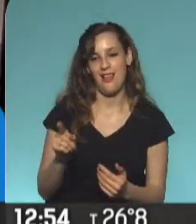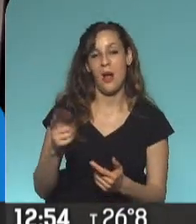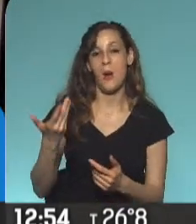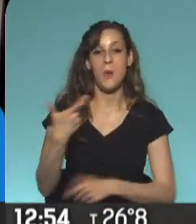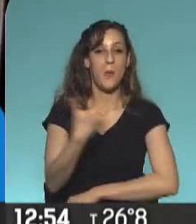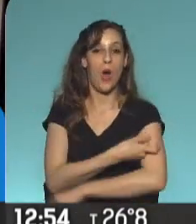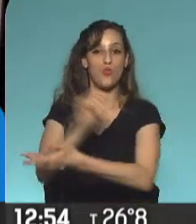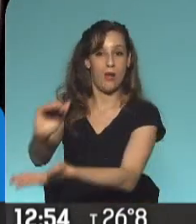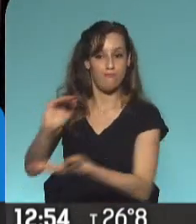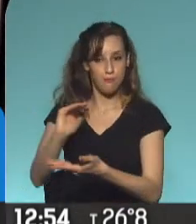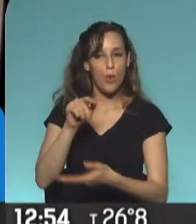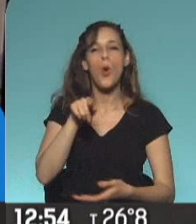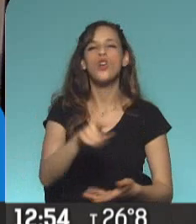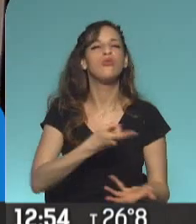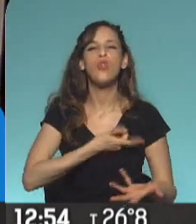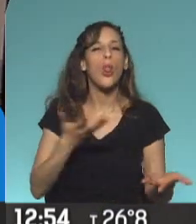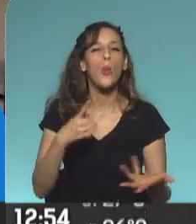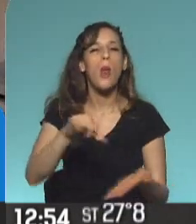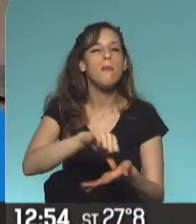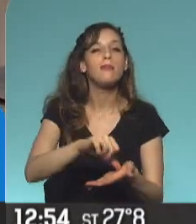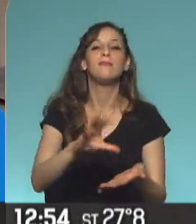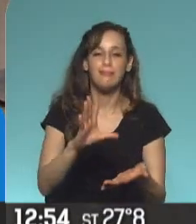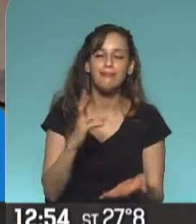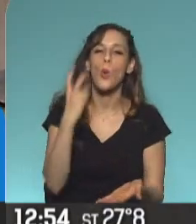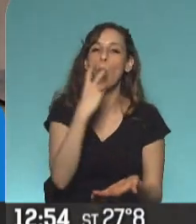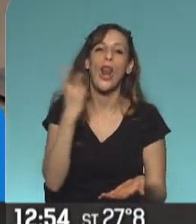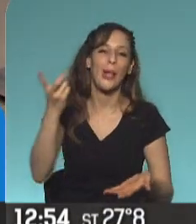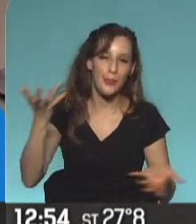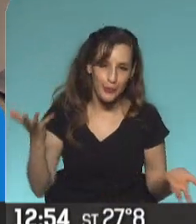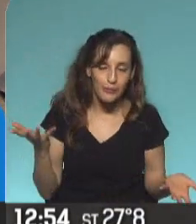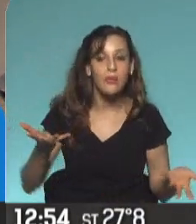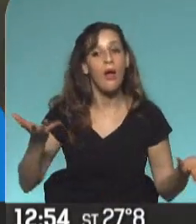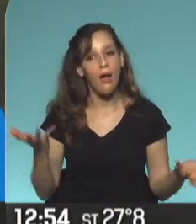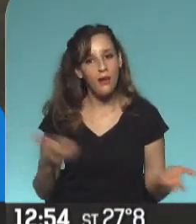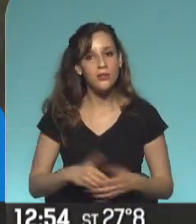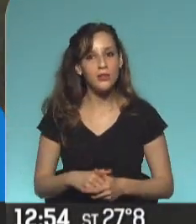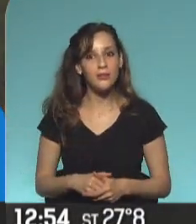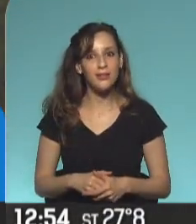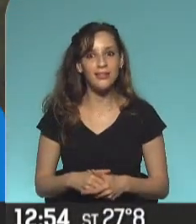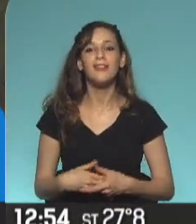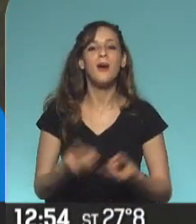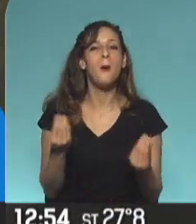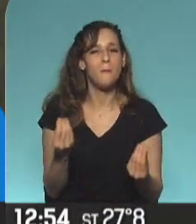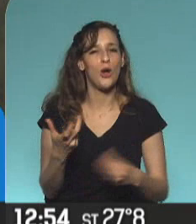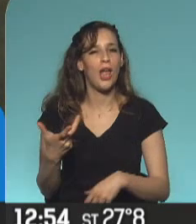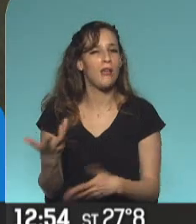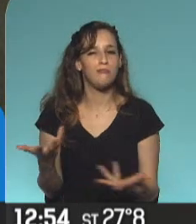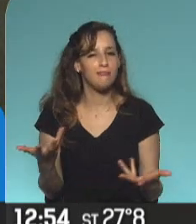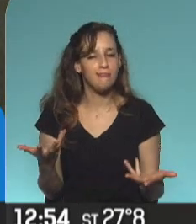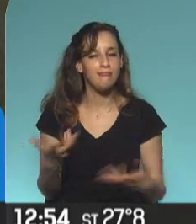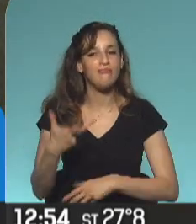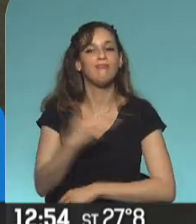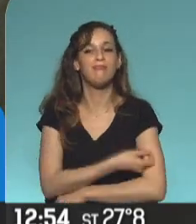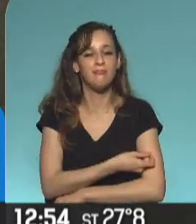Perdóname, ¿de dónde sos? Boliviana. ¿Cómo fue la decisión de venir a vacunarse? Bueno, porque creo que es